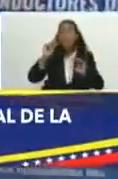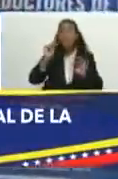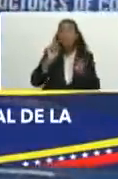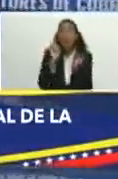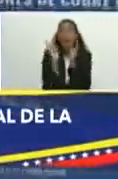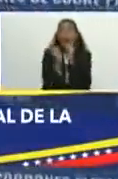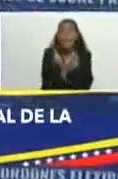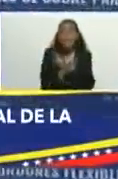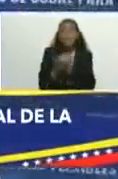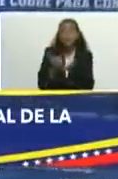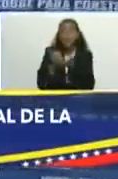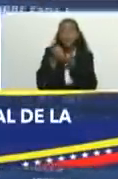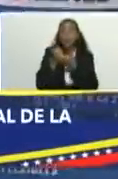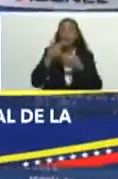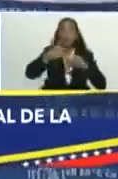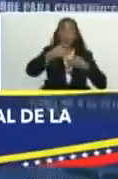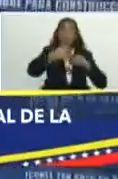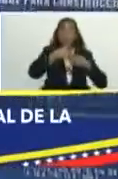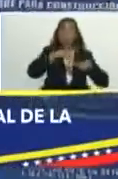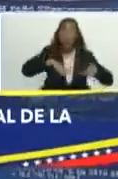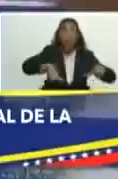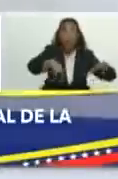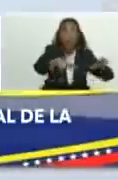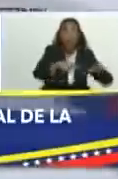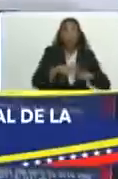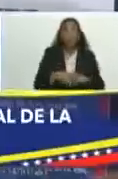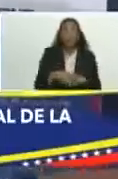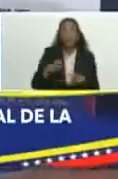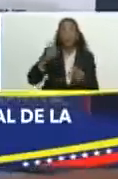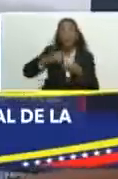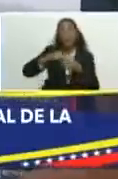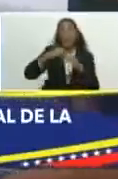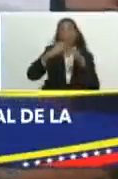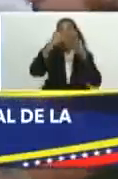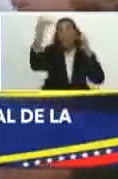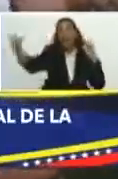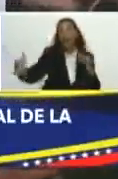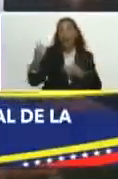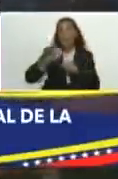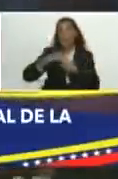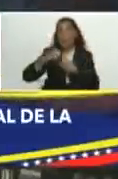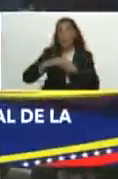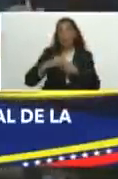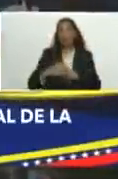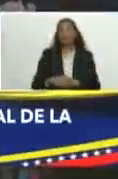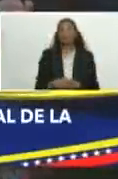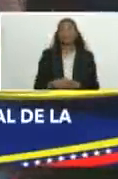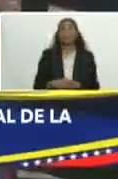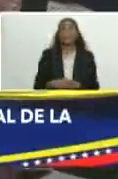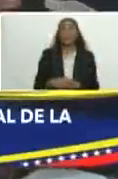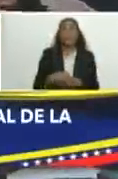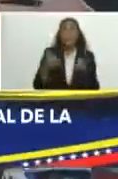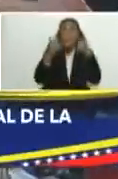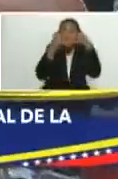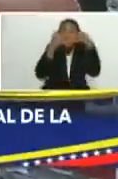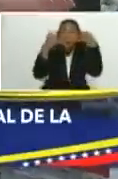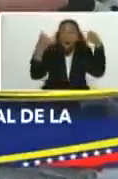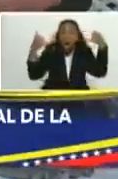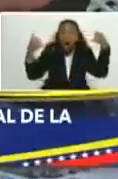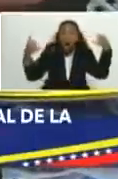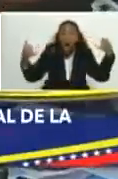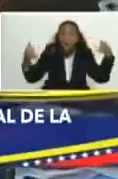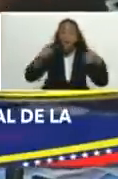para energizar tanto en PDVSA Faja como en el lago de Maracaibo. Muy aquí importante. Está, por ejemplo, este es el cable submarino con el